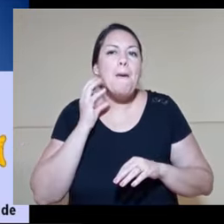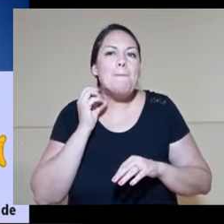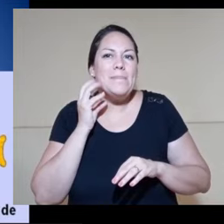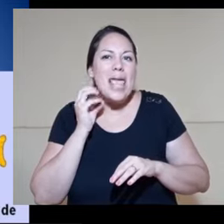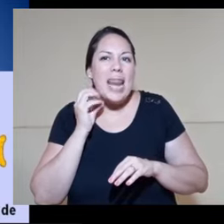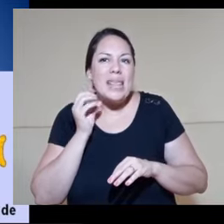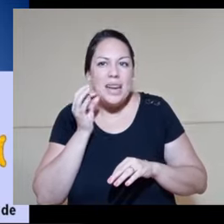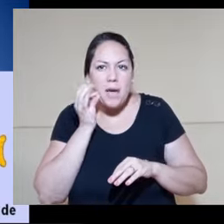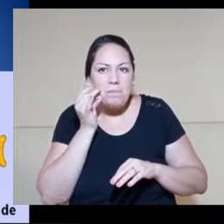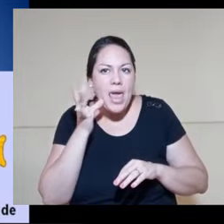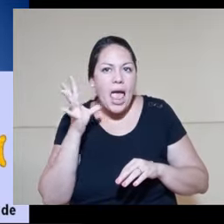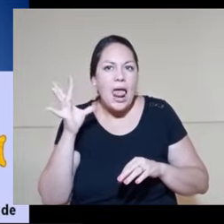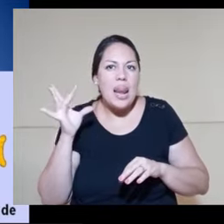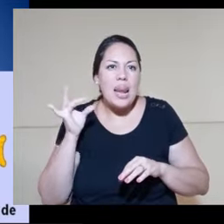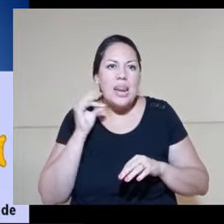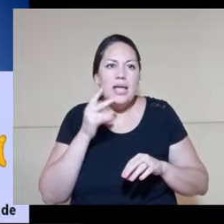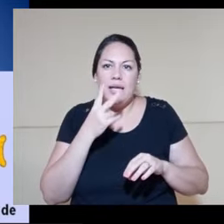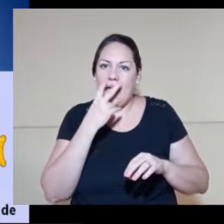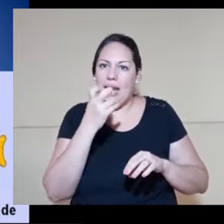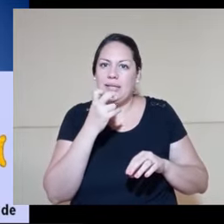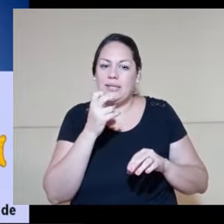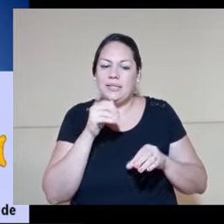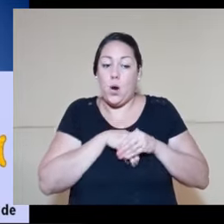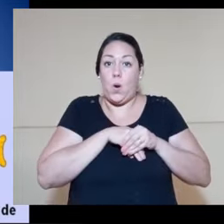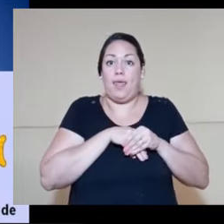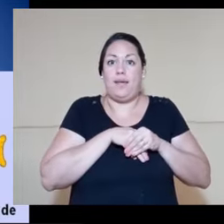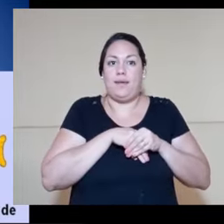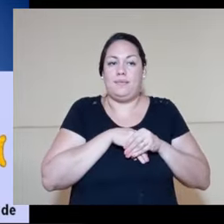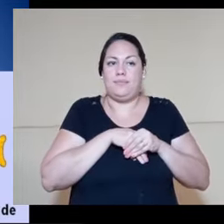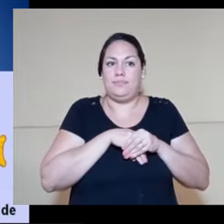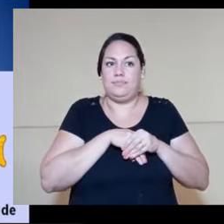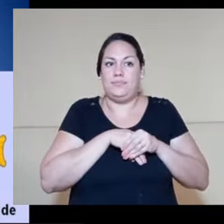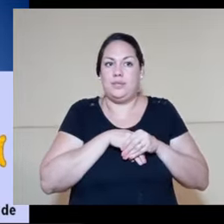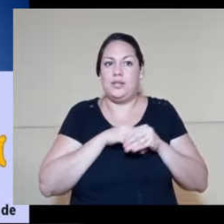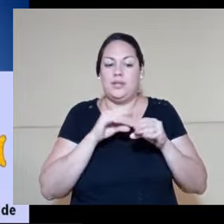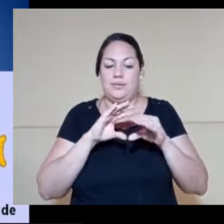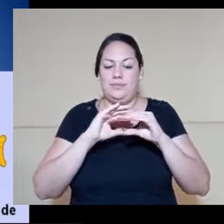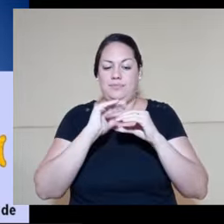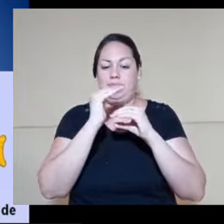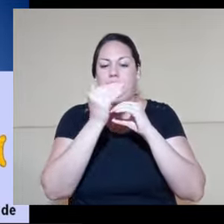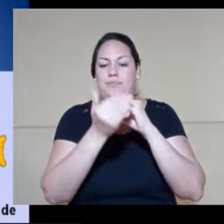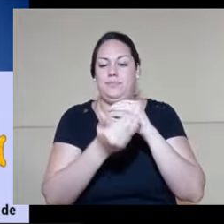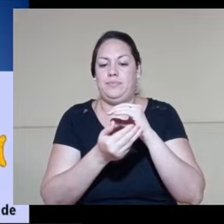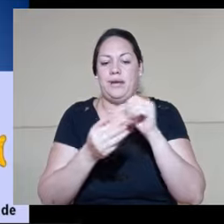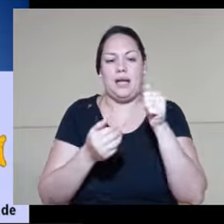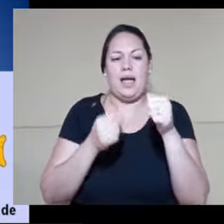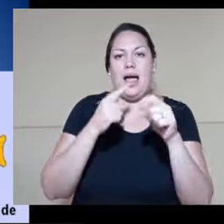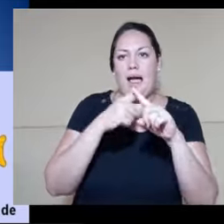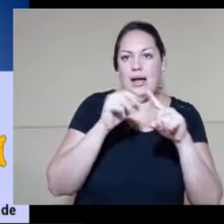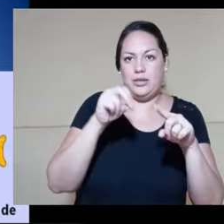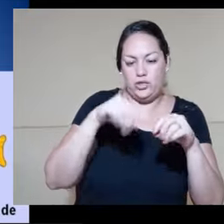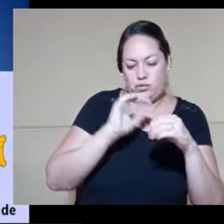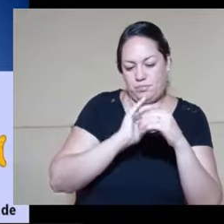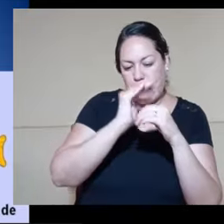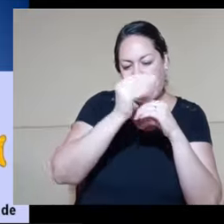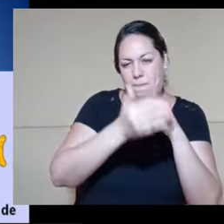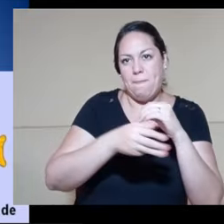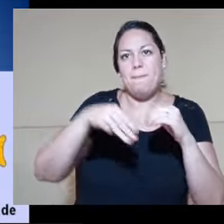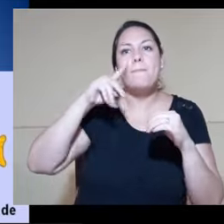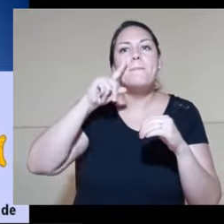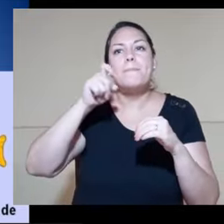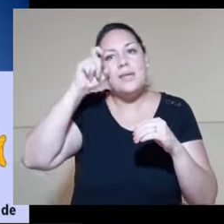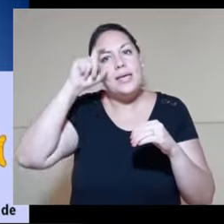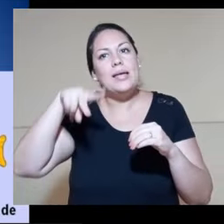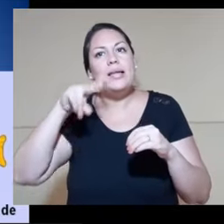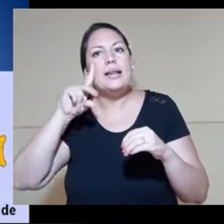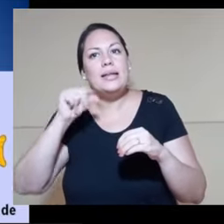grasa? Impedía que la corriente se vaya. ¿Eh? Entonces esta sustancia grasa, que se llama mielina, que envuelve el